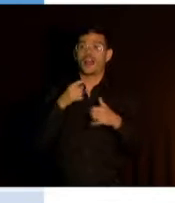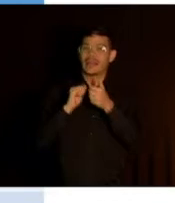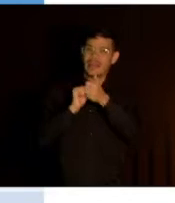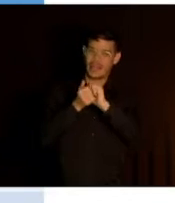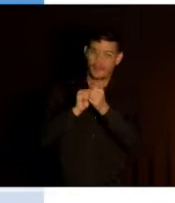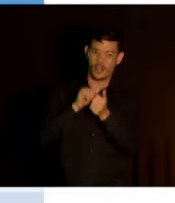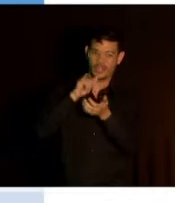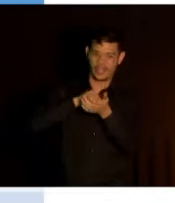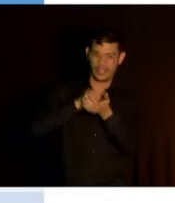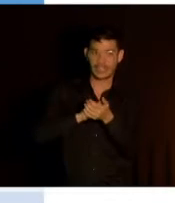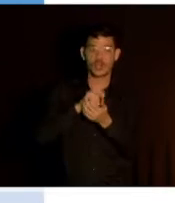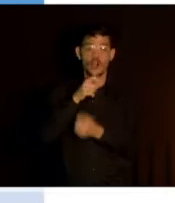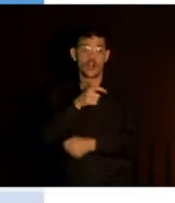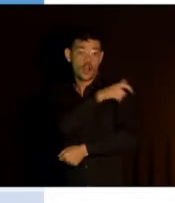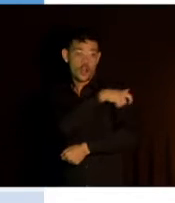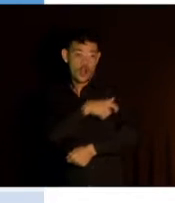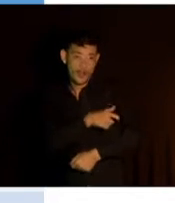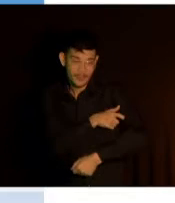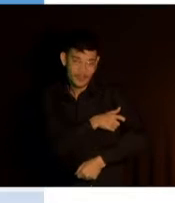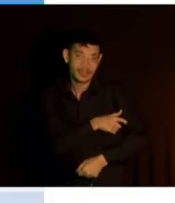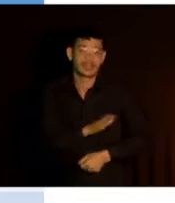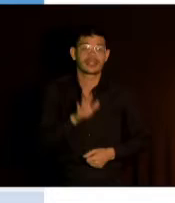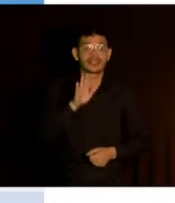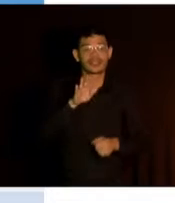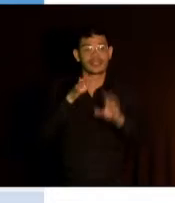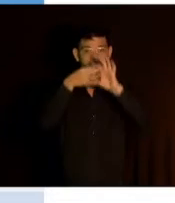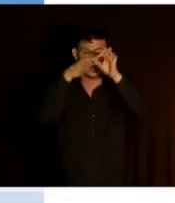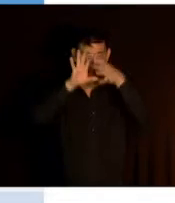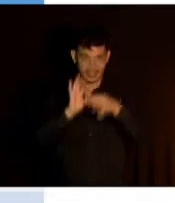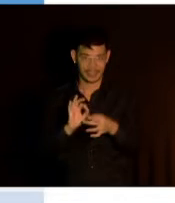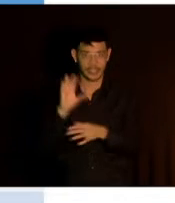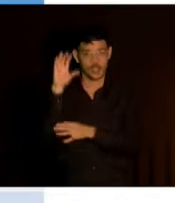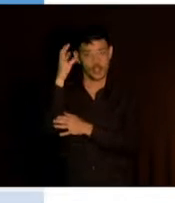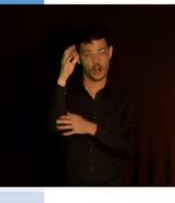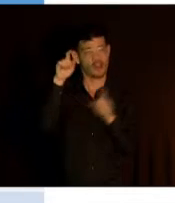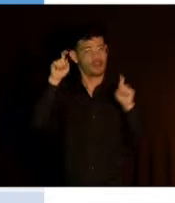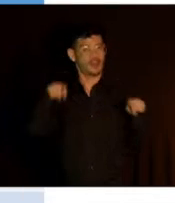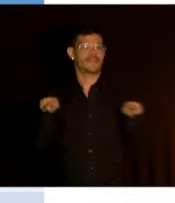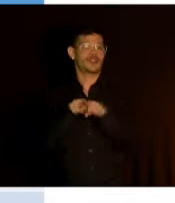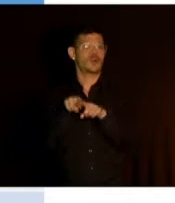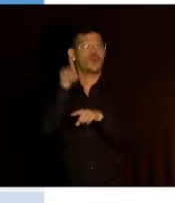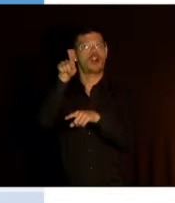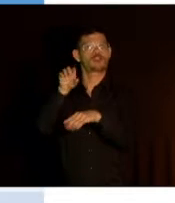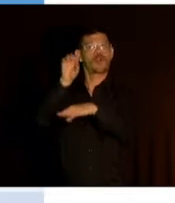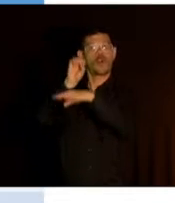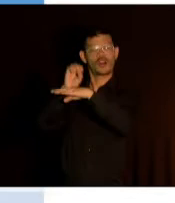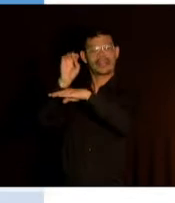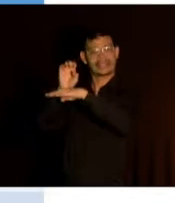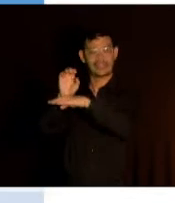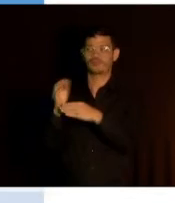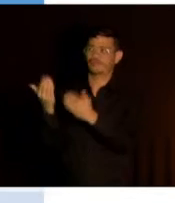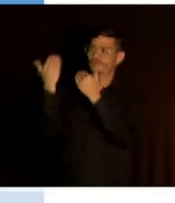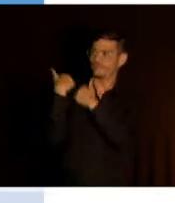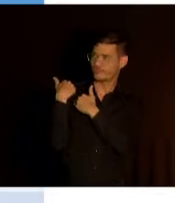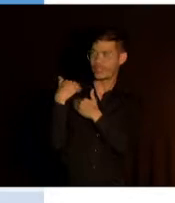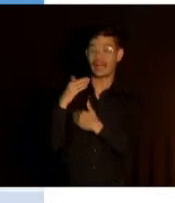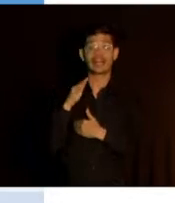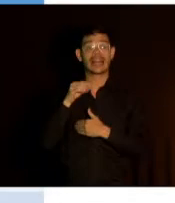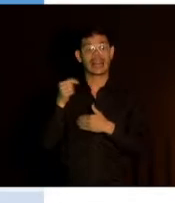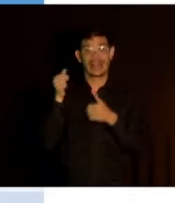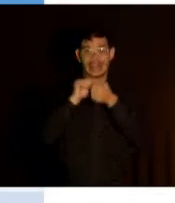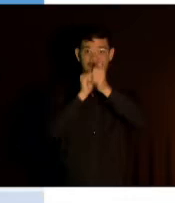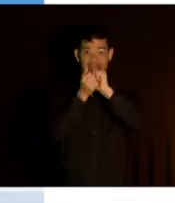Colombiano, debería ser el órgano que tendría la gobernanza de estos deportes a nivel nacional.